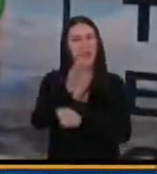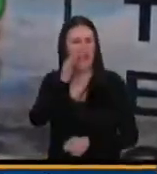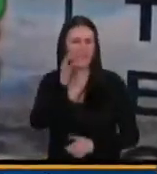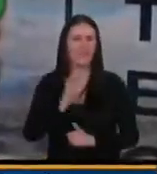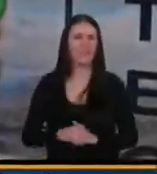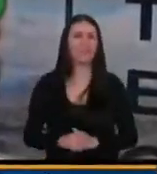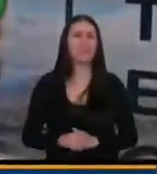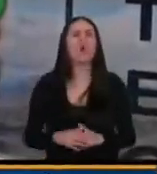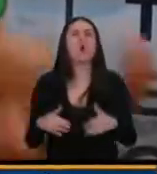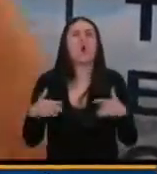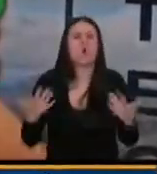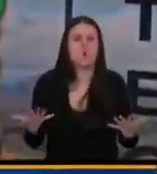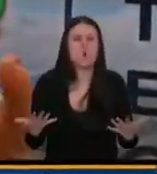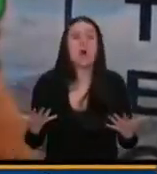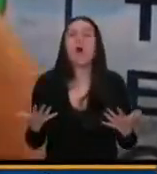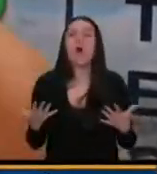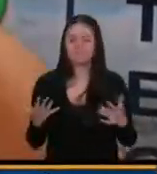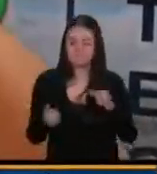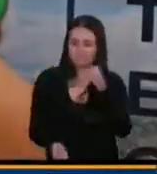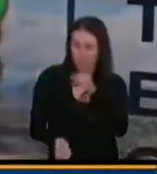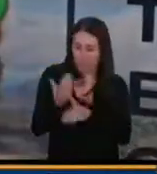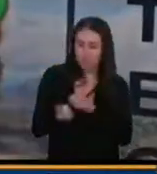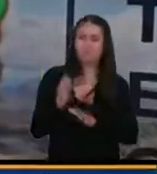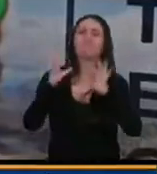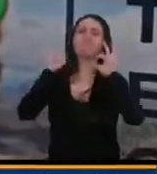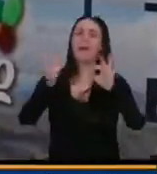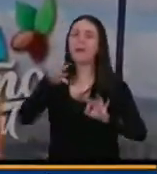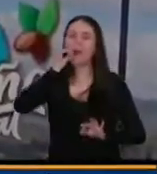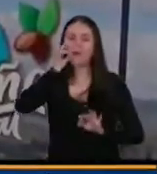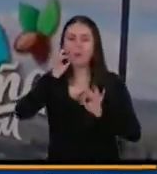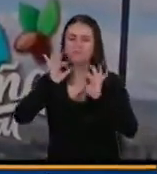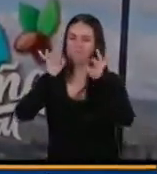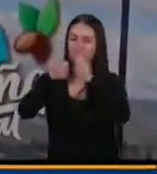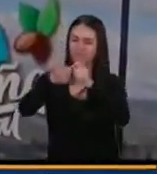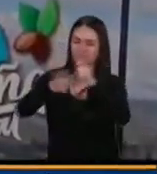eso se logra con la Excelencia produciendo café de